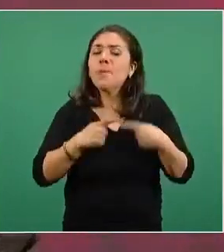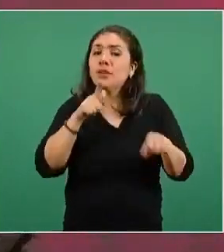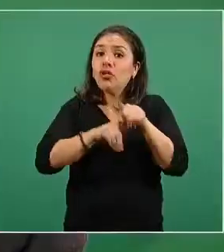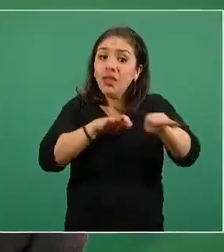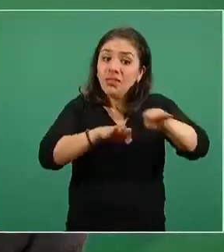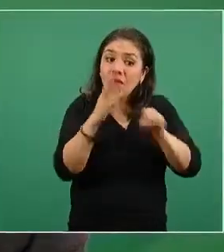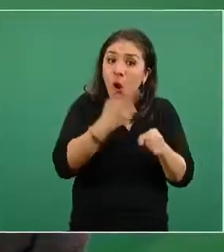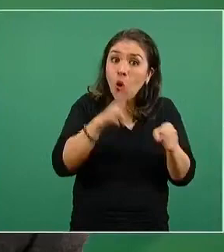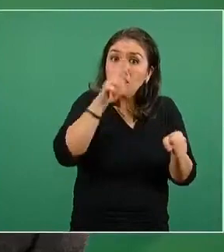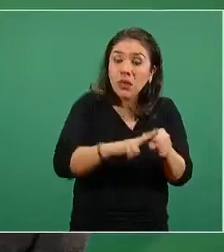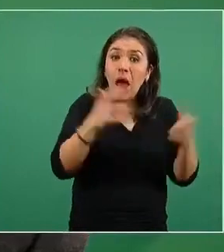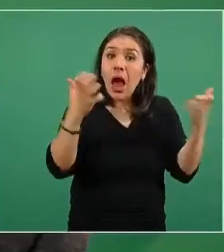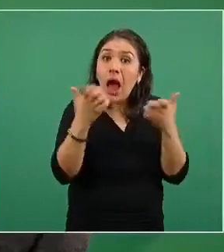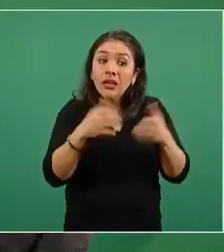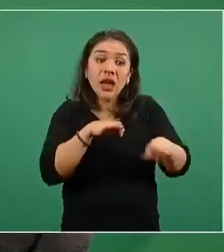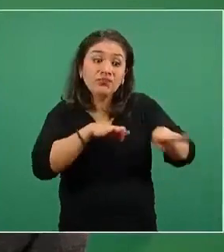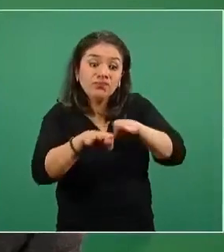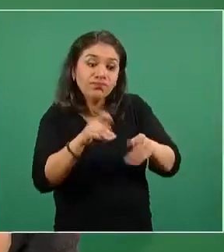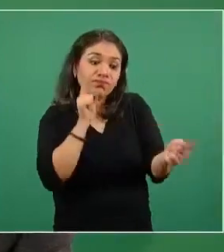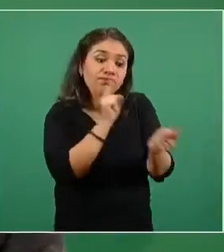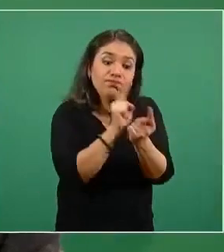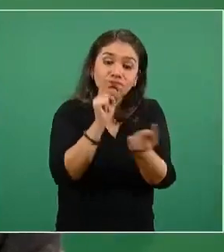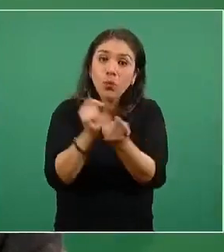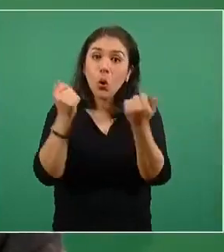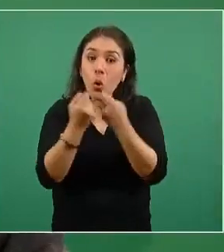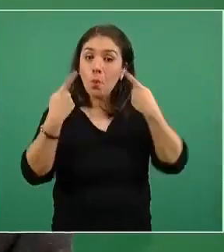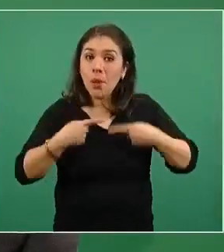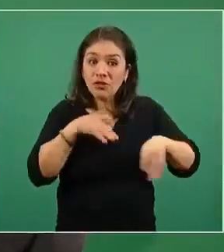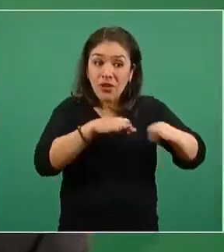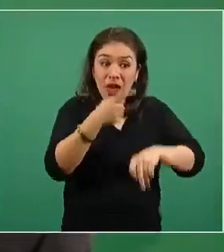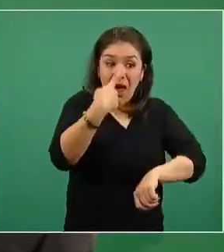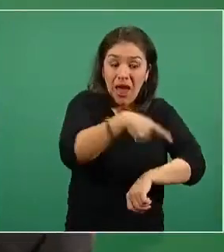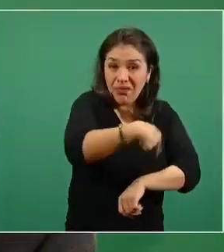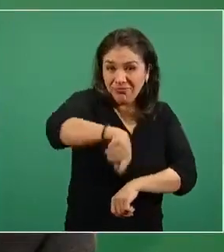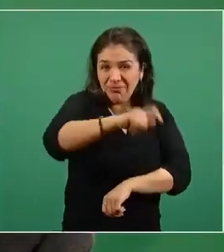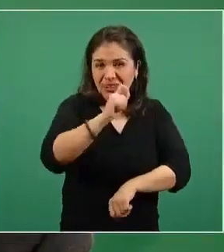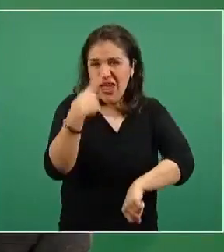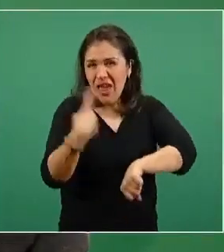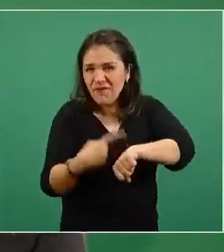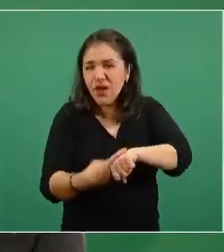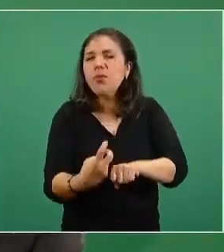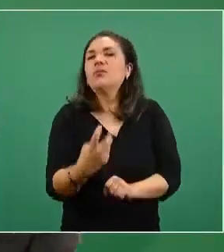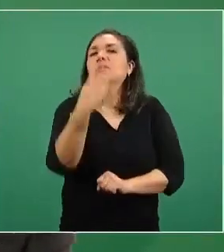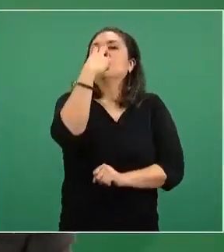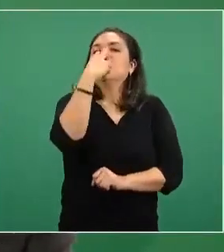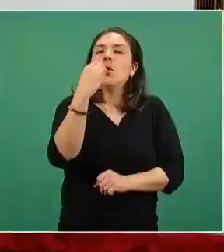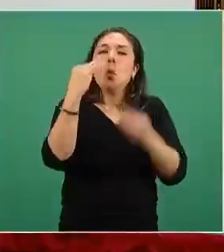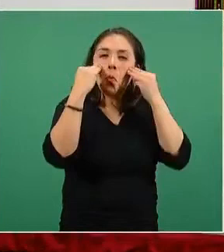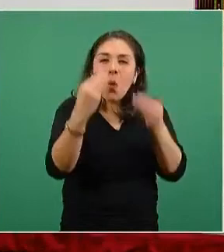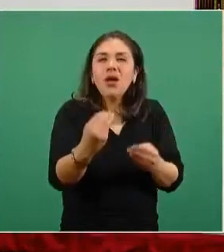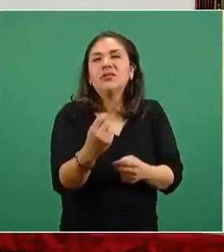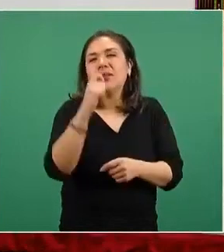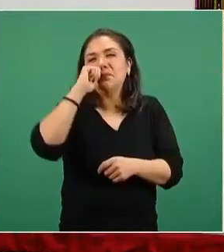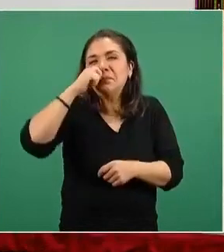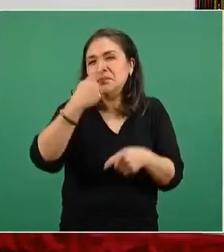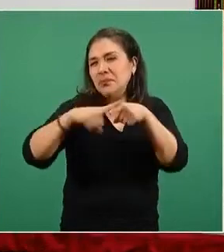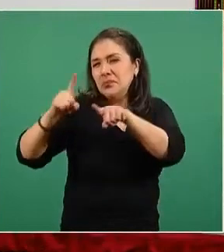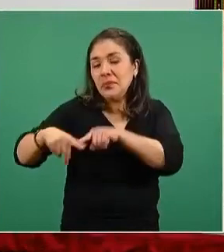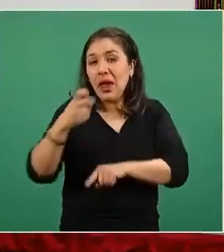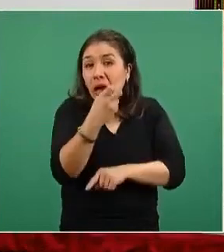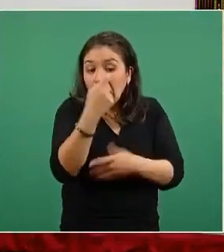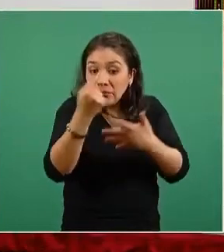que realiza maniobras de intervención de la vía respiratoria, intubación, toma de muestras, etcétera,